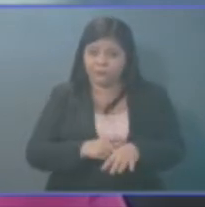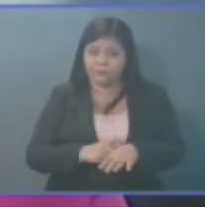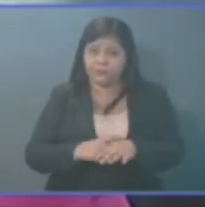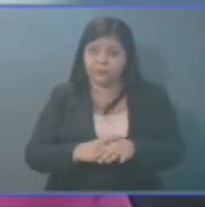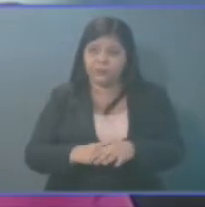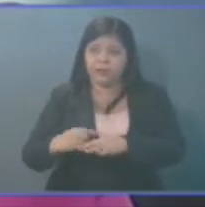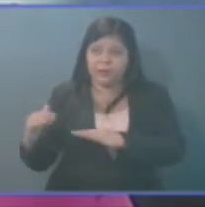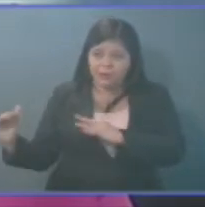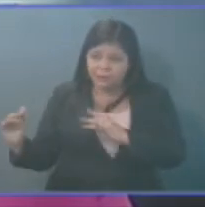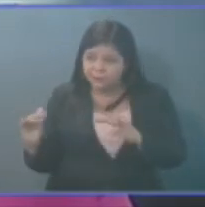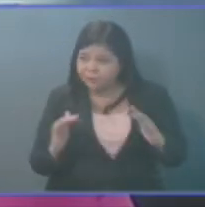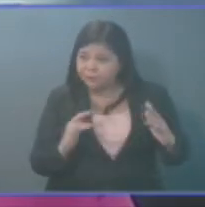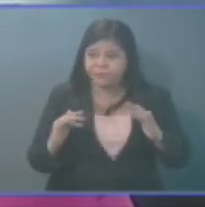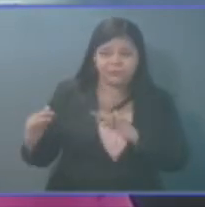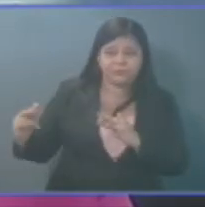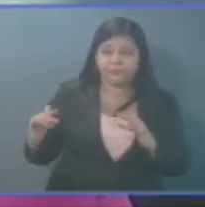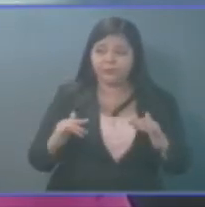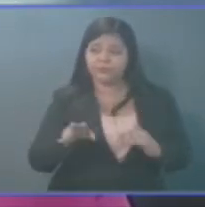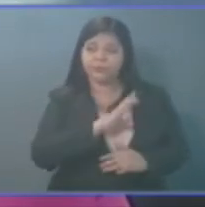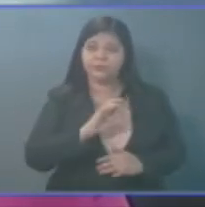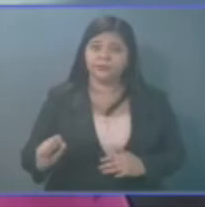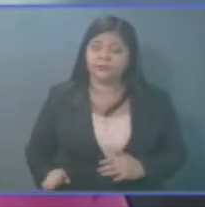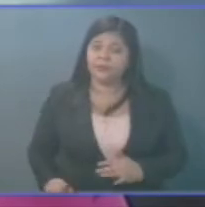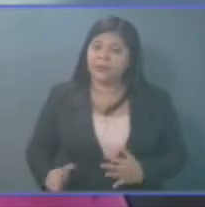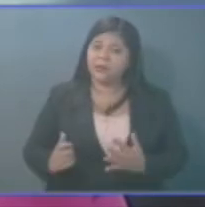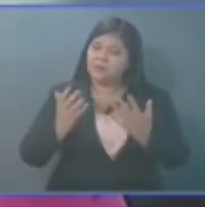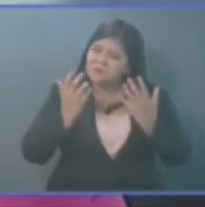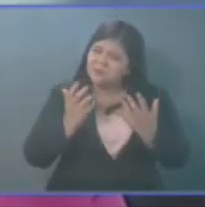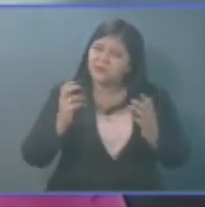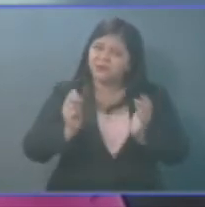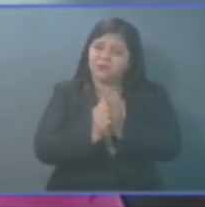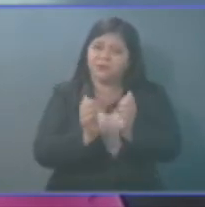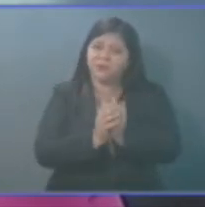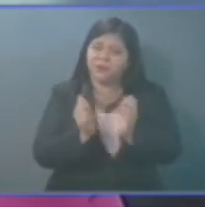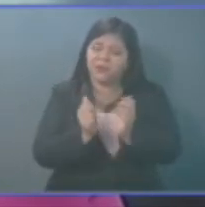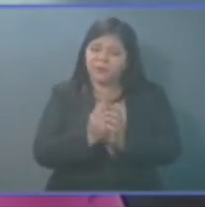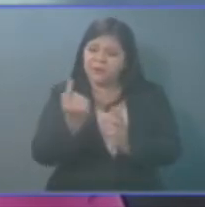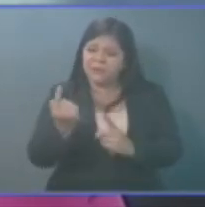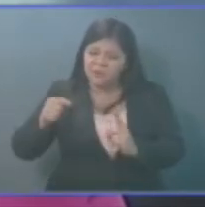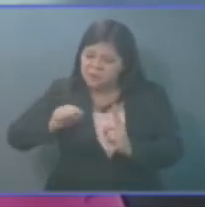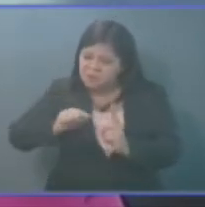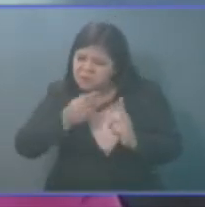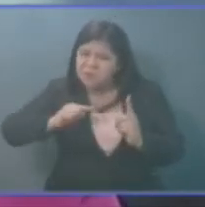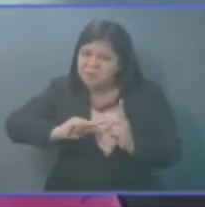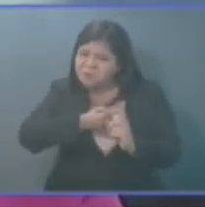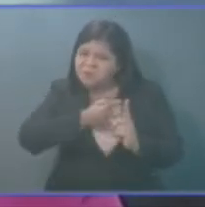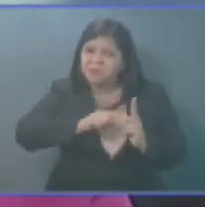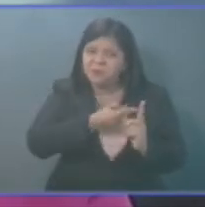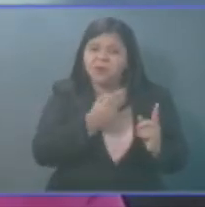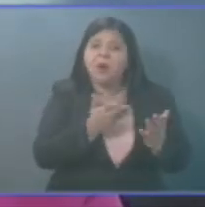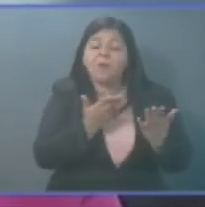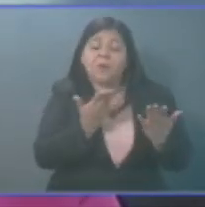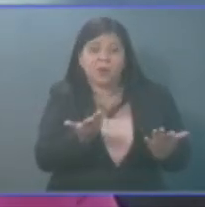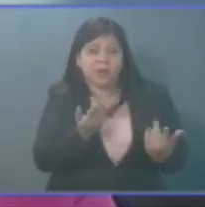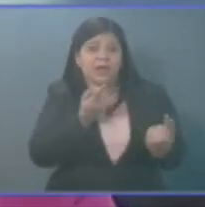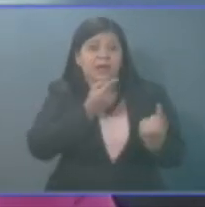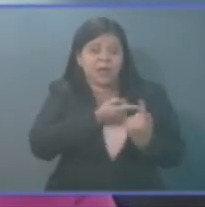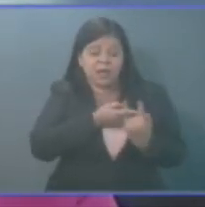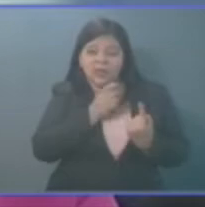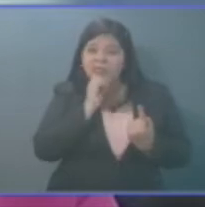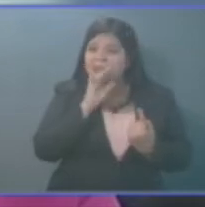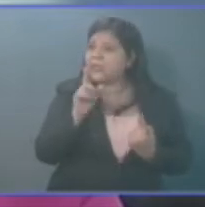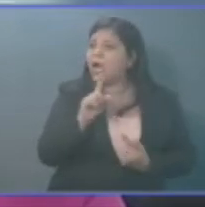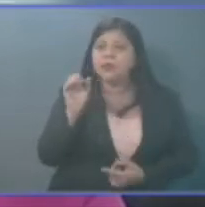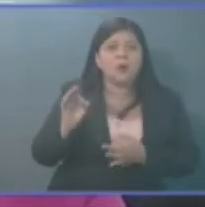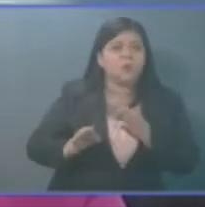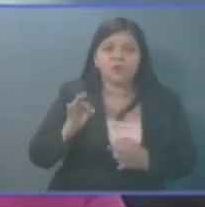Civil salvadoreña recibió múltiples amenazas producto de las constantes denuncias de